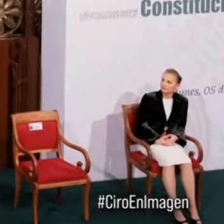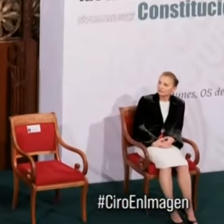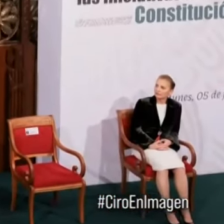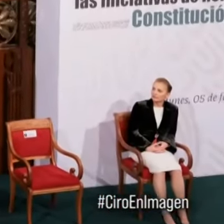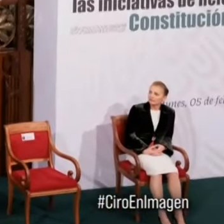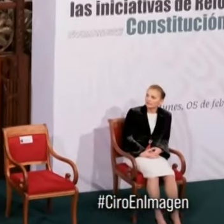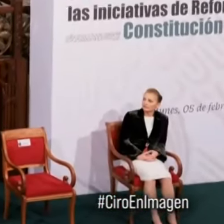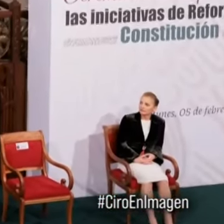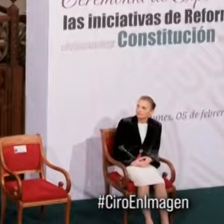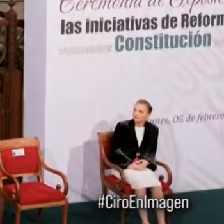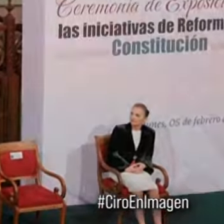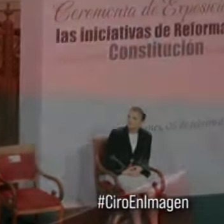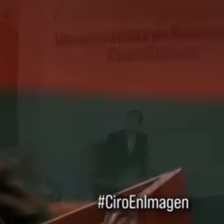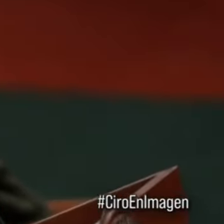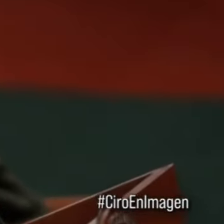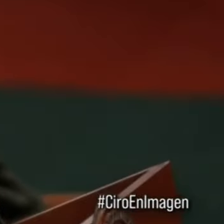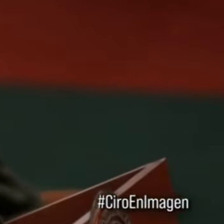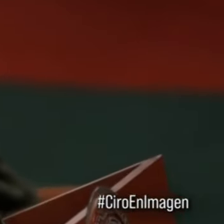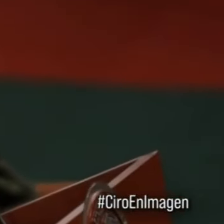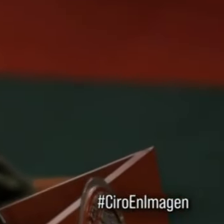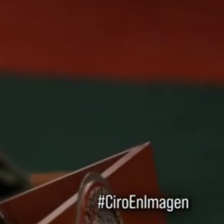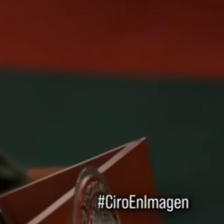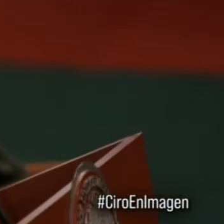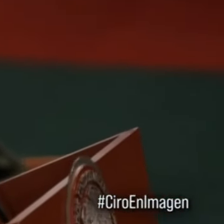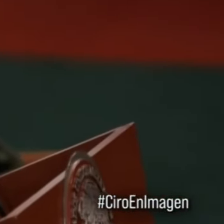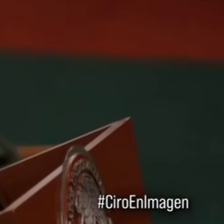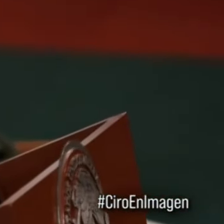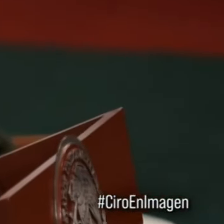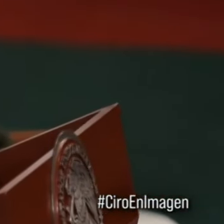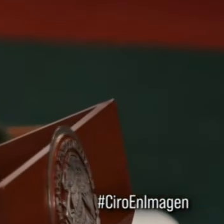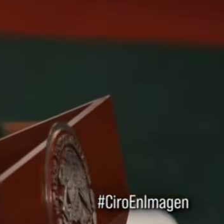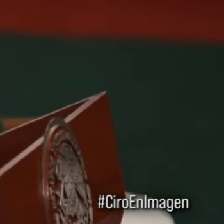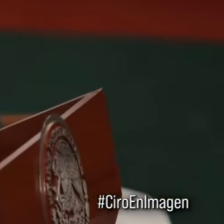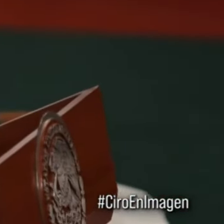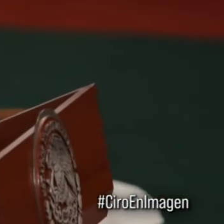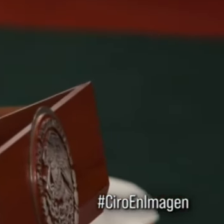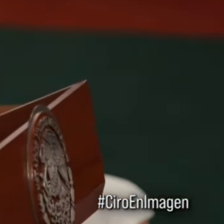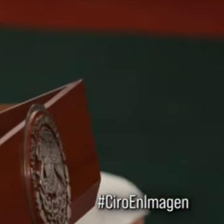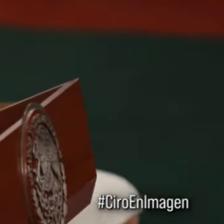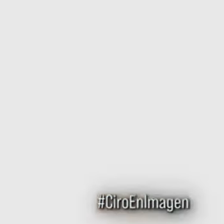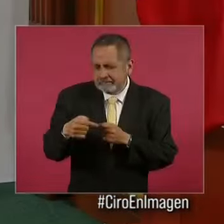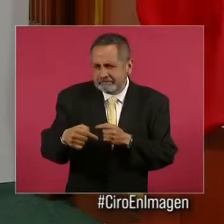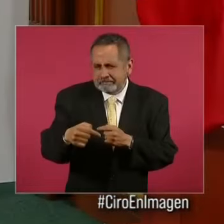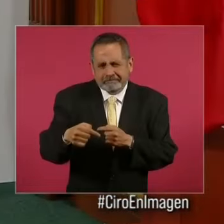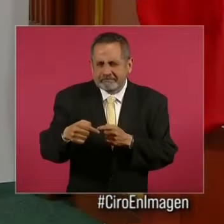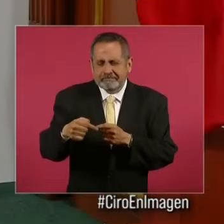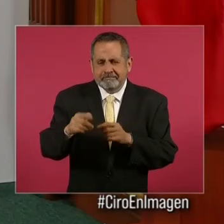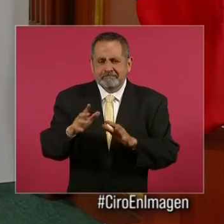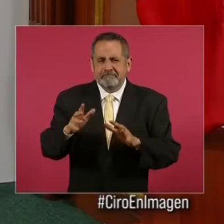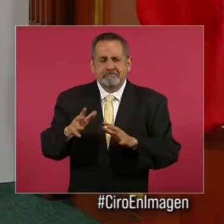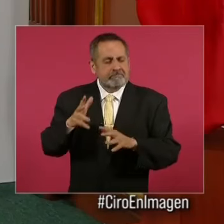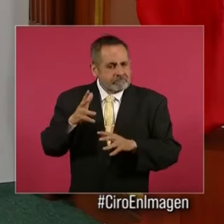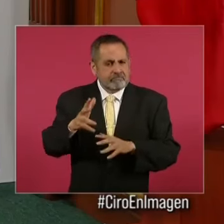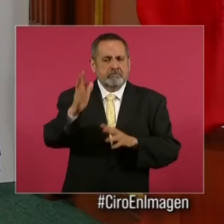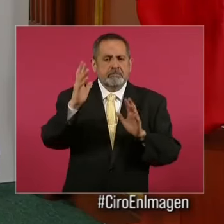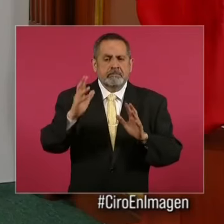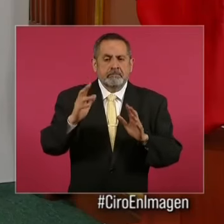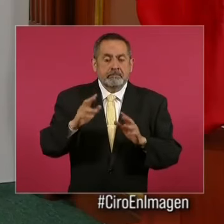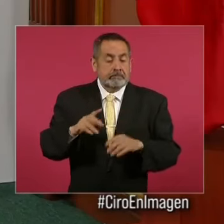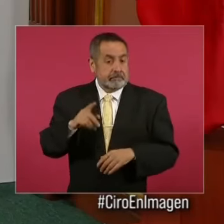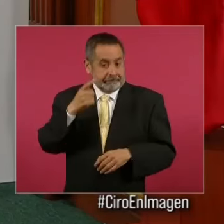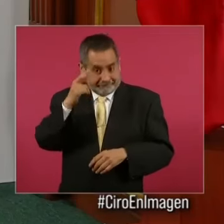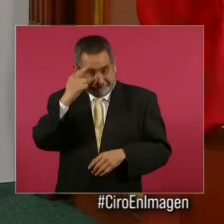4T, por si se llegara a asomar una alternancia que hoy consideró lejana. Porque nada en